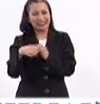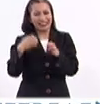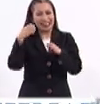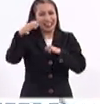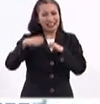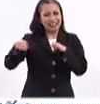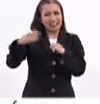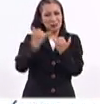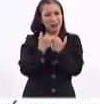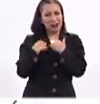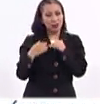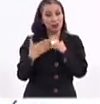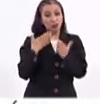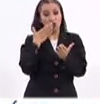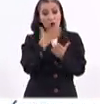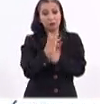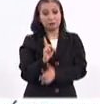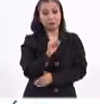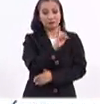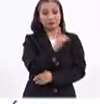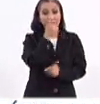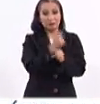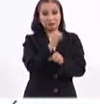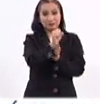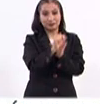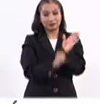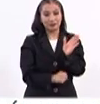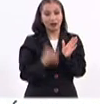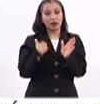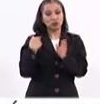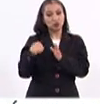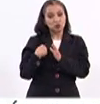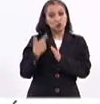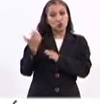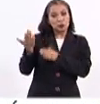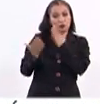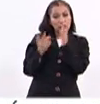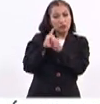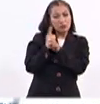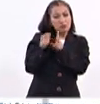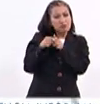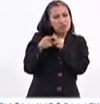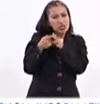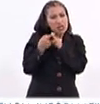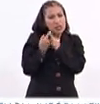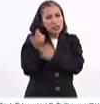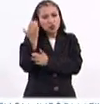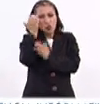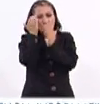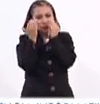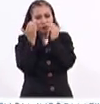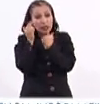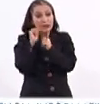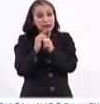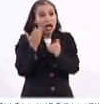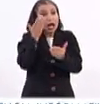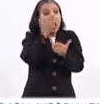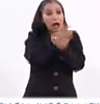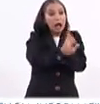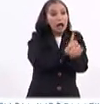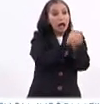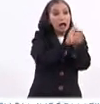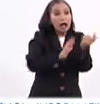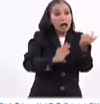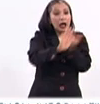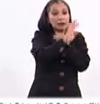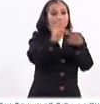de público cuando llegas a un primer semestre, estás desarrollando la carrera, apenas estás conociendo y ya estás